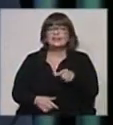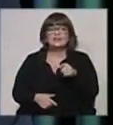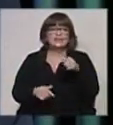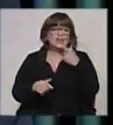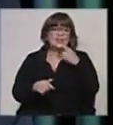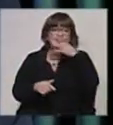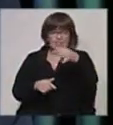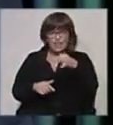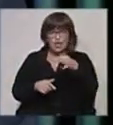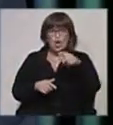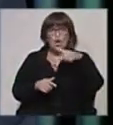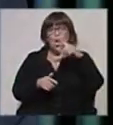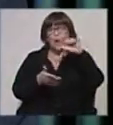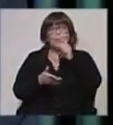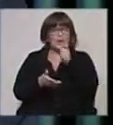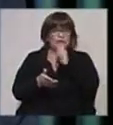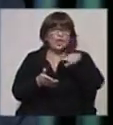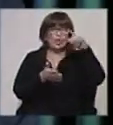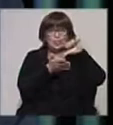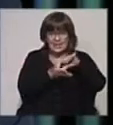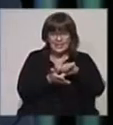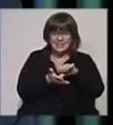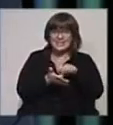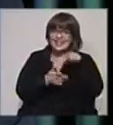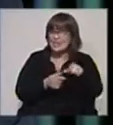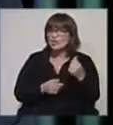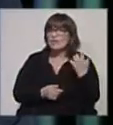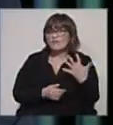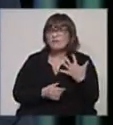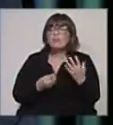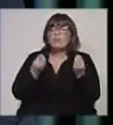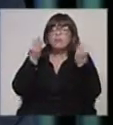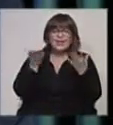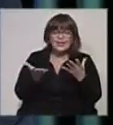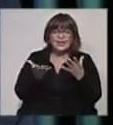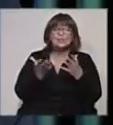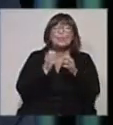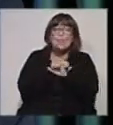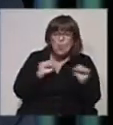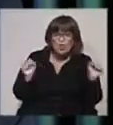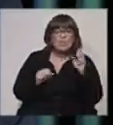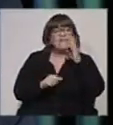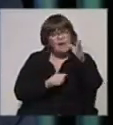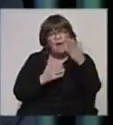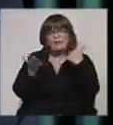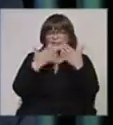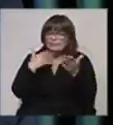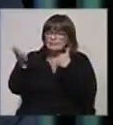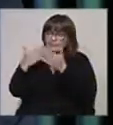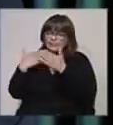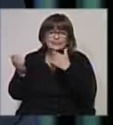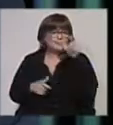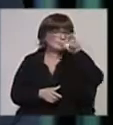ser corresponsal extranjero, yo lo que siempre valoro es que te permite ir a lugares y hablar con gente que de otra manera